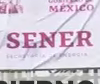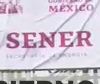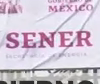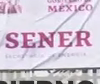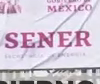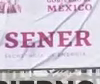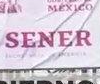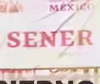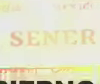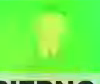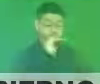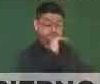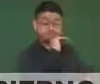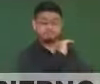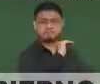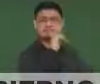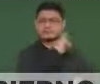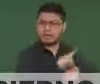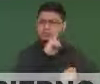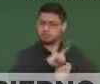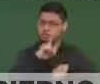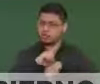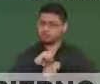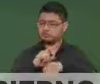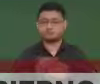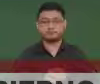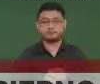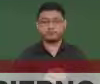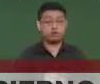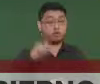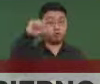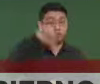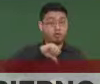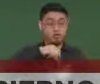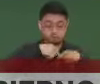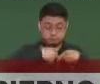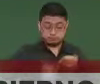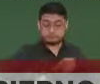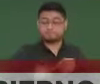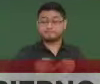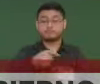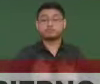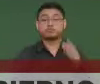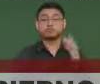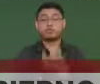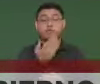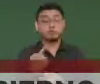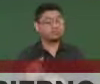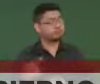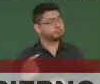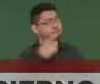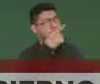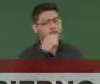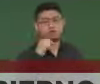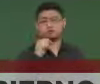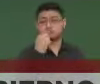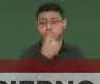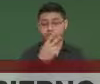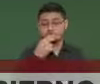producir petrolíferos. Hoy va a empezar a producir petrolíferos la nueva refinería de Dos Bocas.